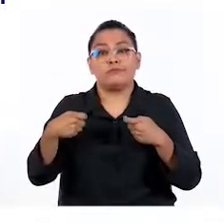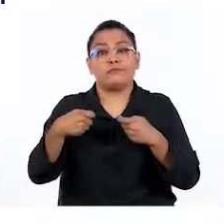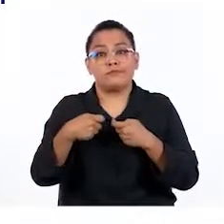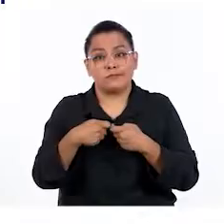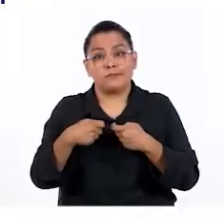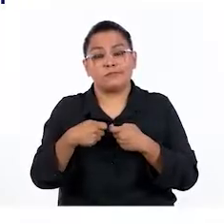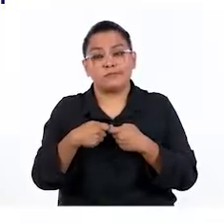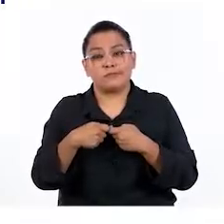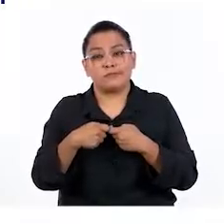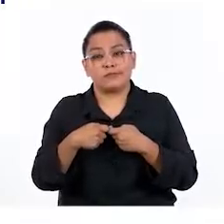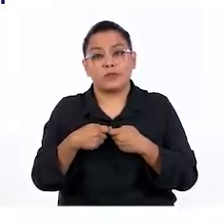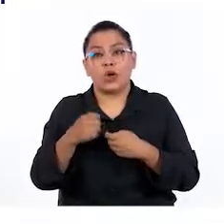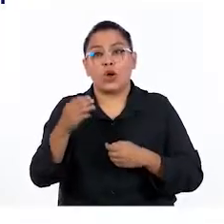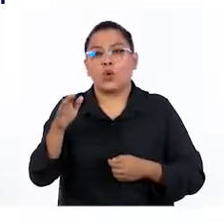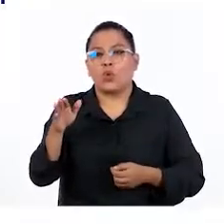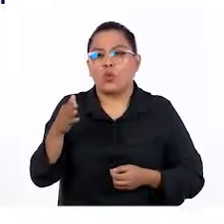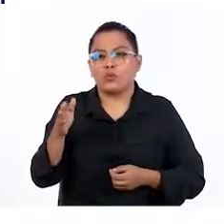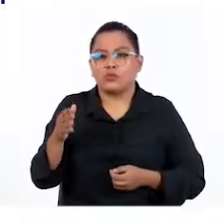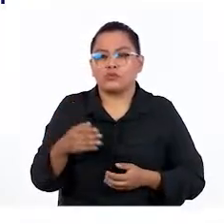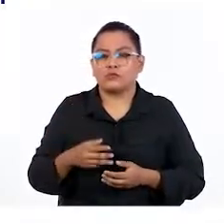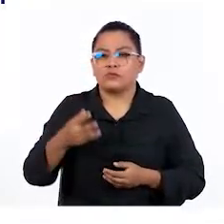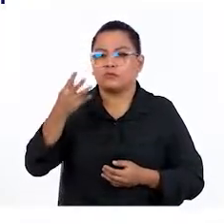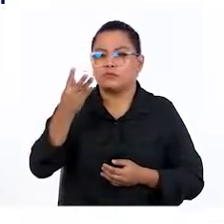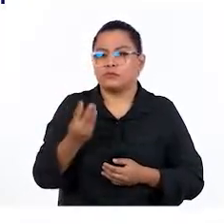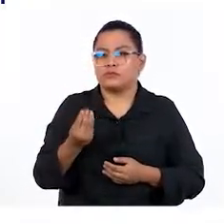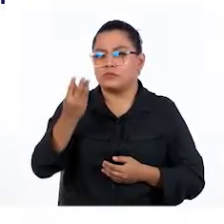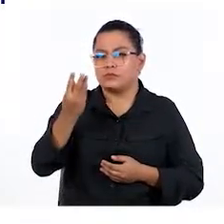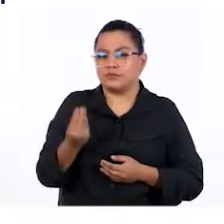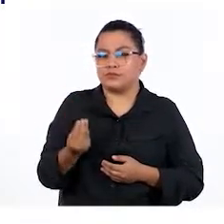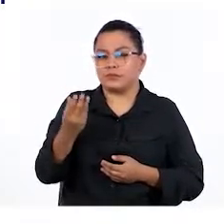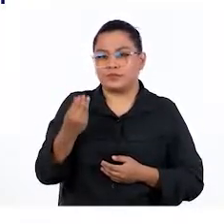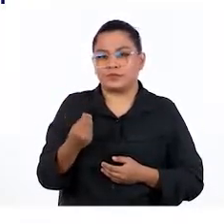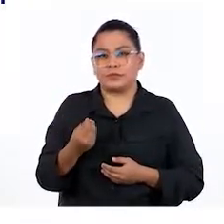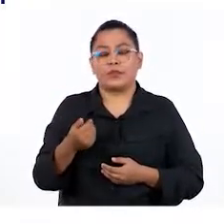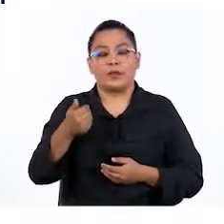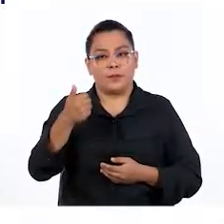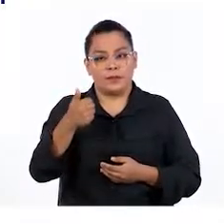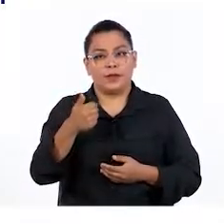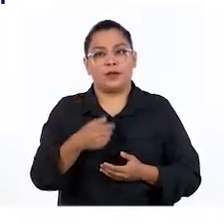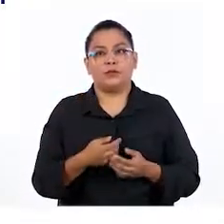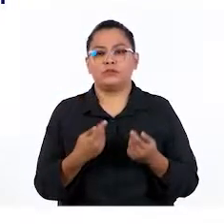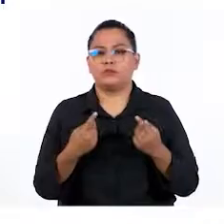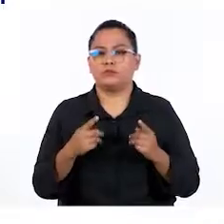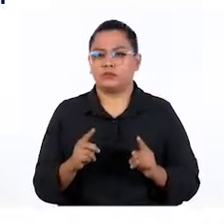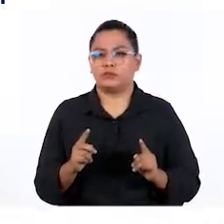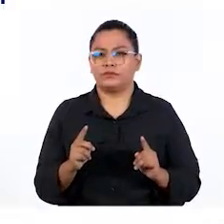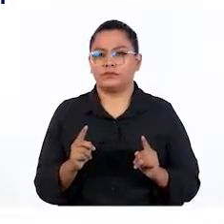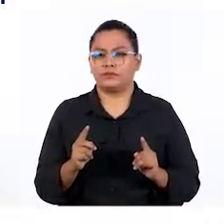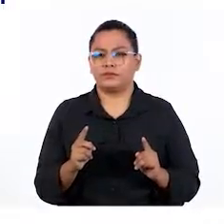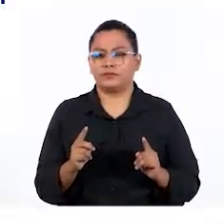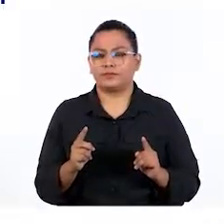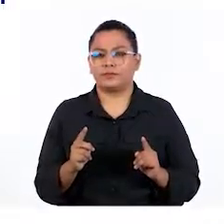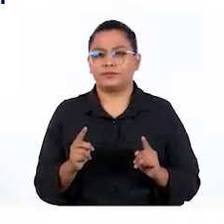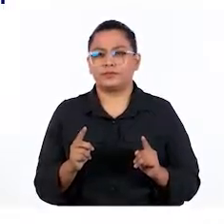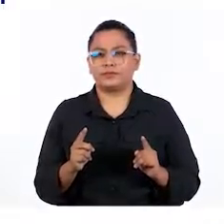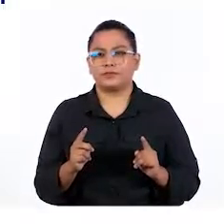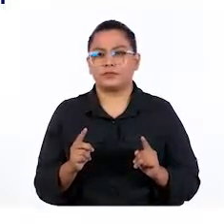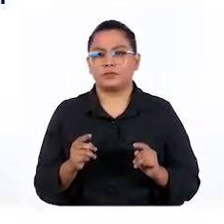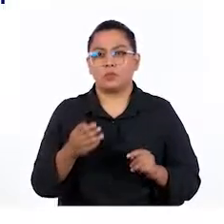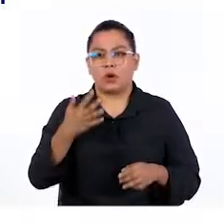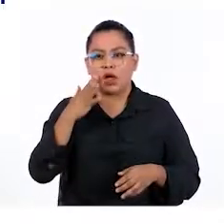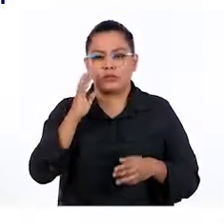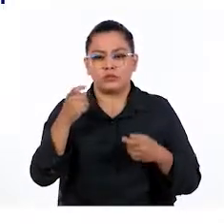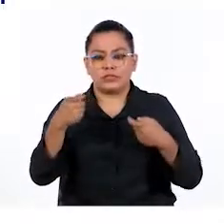energía, la que utilizamos para nuestro día a día. Perfecto. Pero, ¿de dónde proviene entonces